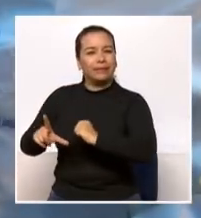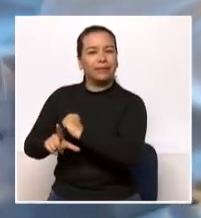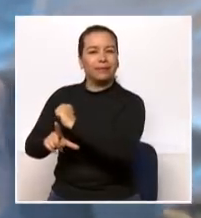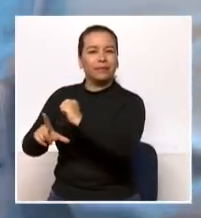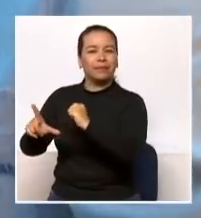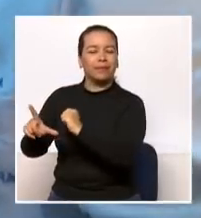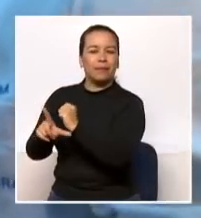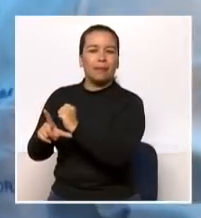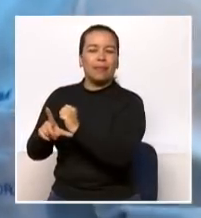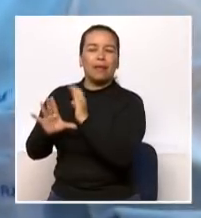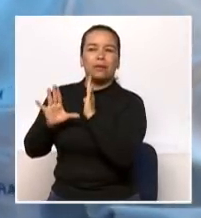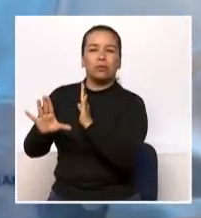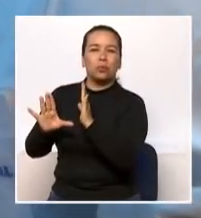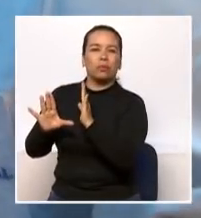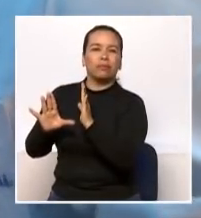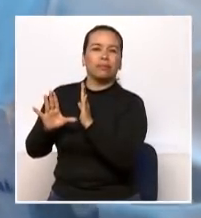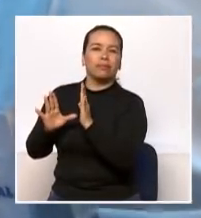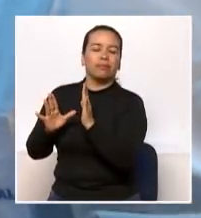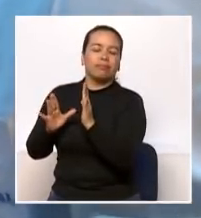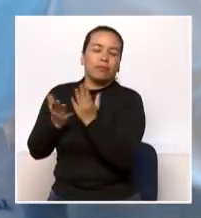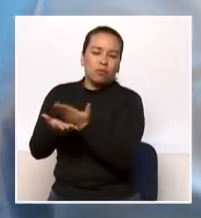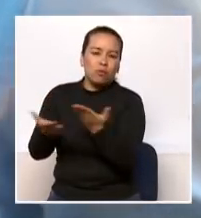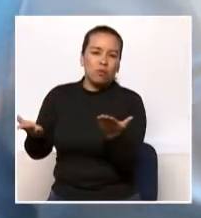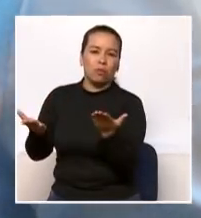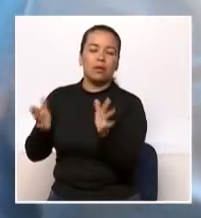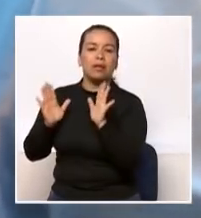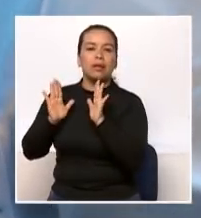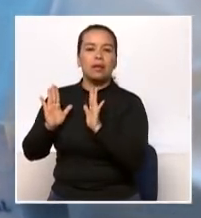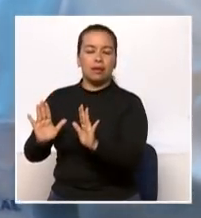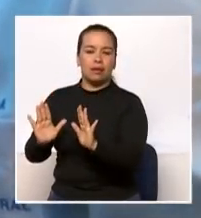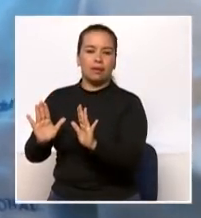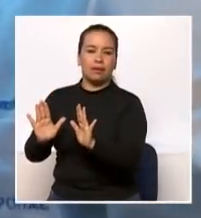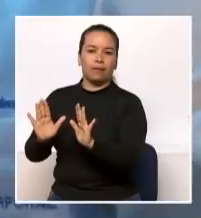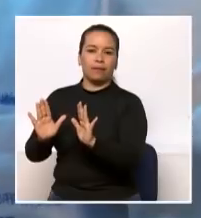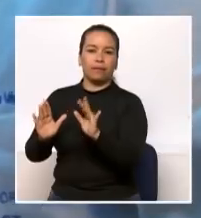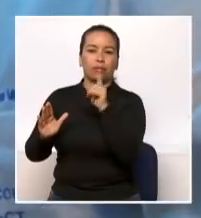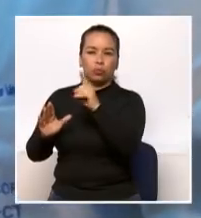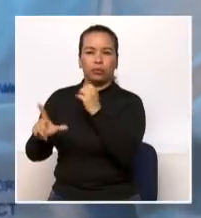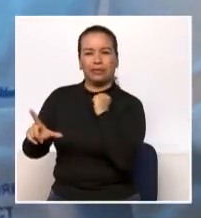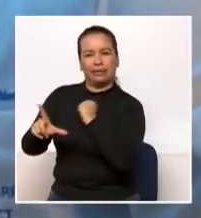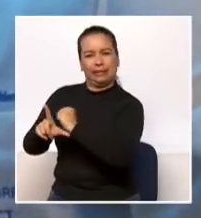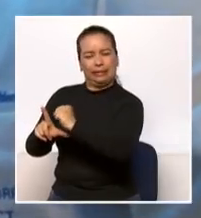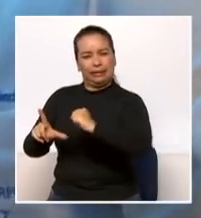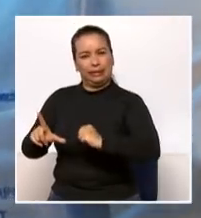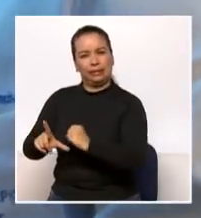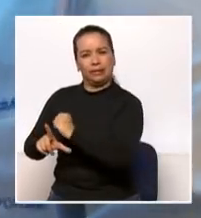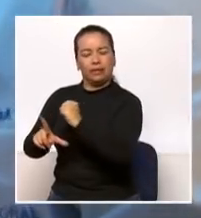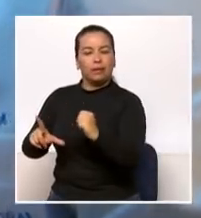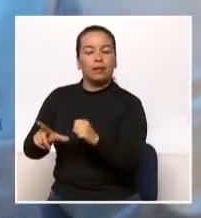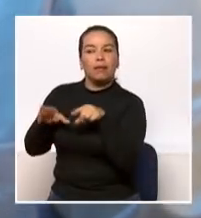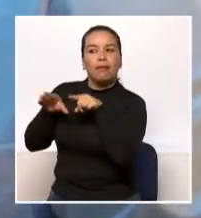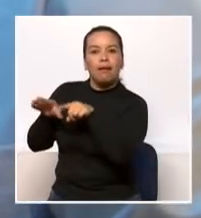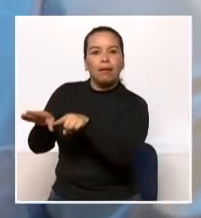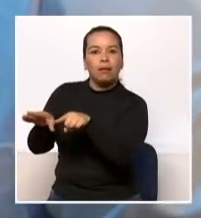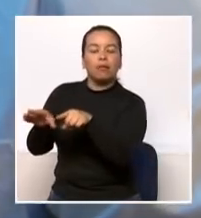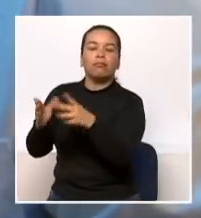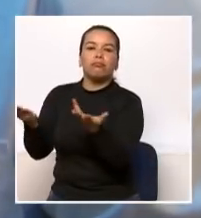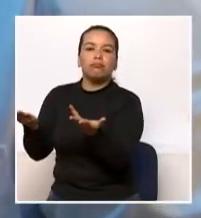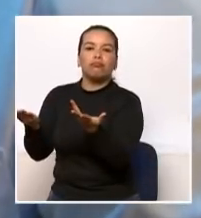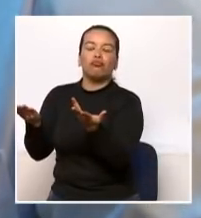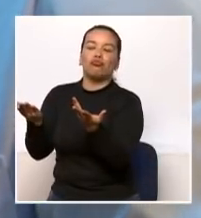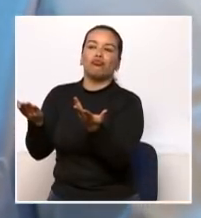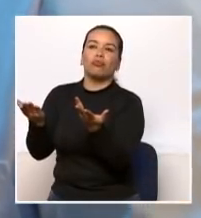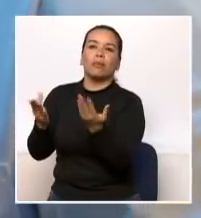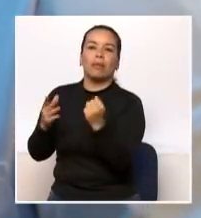lineal, y al entrar en la cavidad vaginal, entonces se acerca al